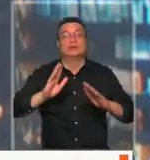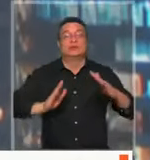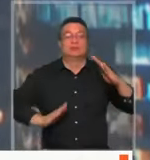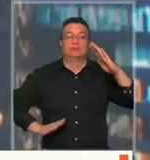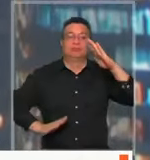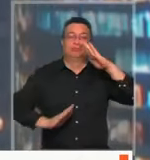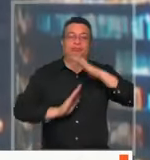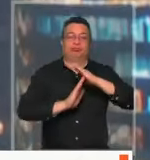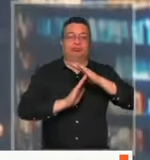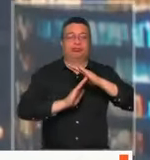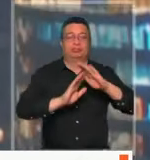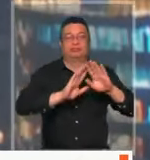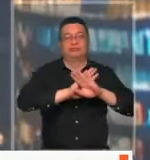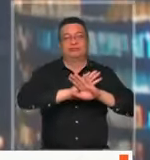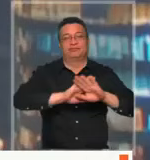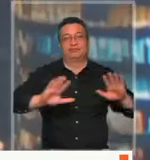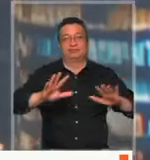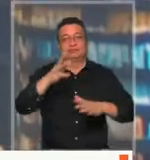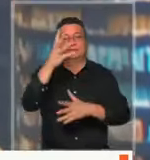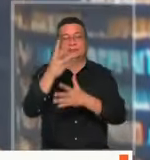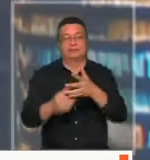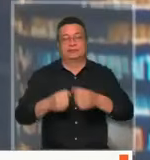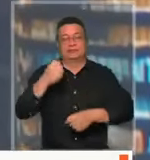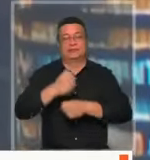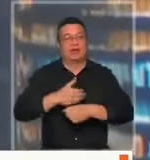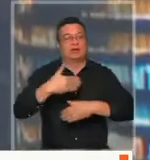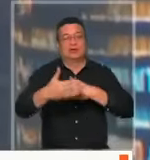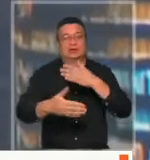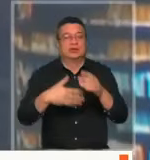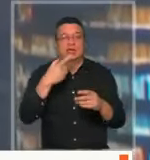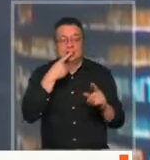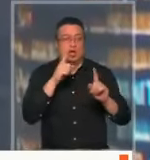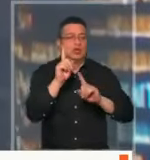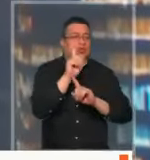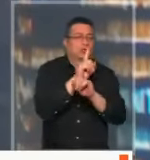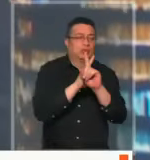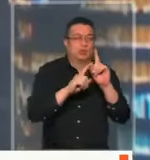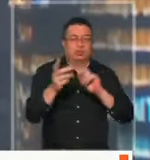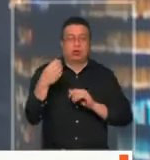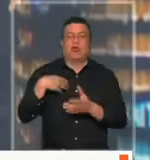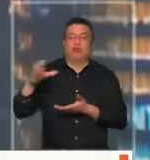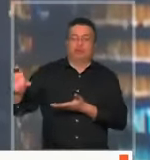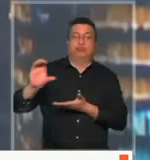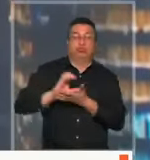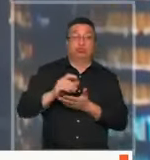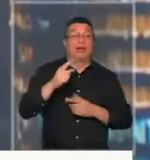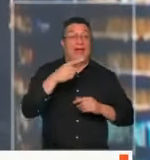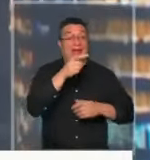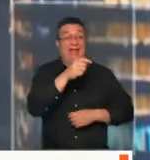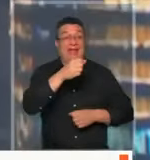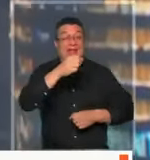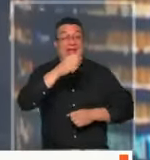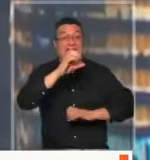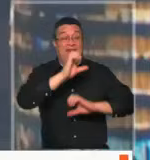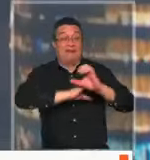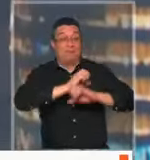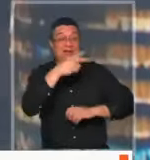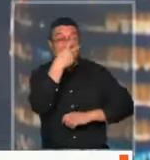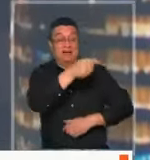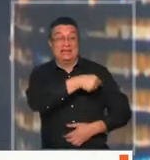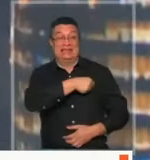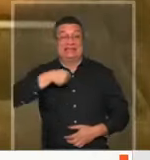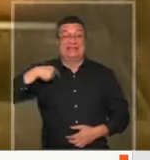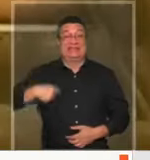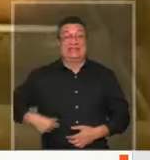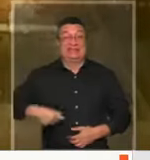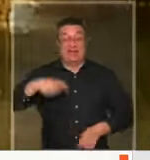producción de manera indefinida, argumentando que a pesar de las salvaguardas impuestas al acero chino, no pueden competir. Pablo Becerra con